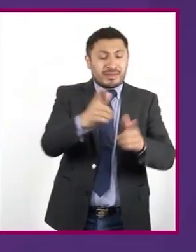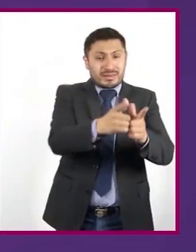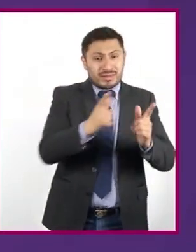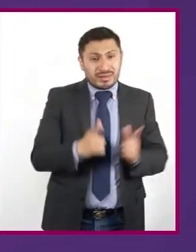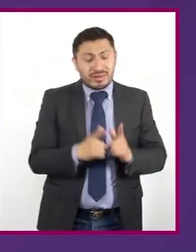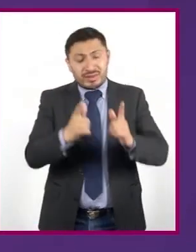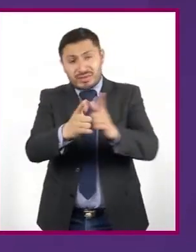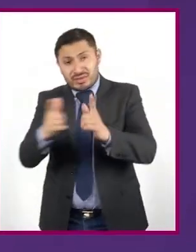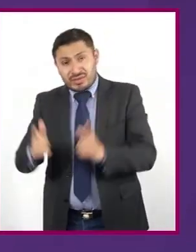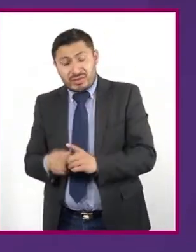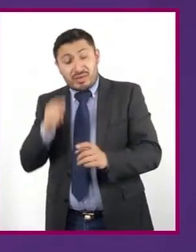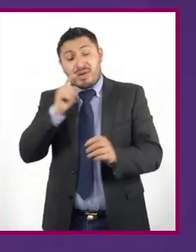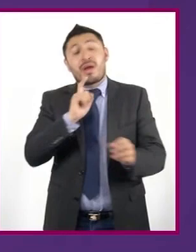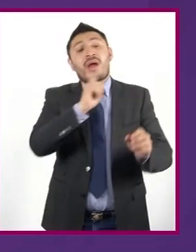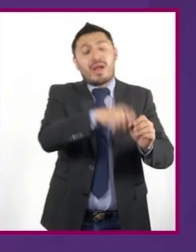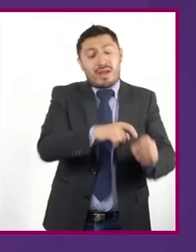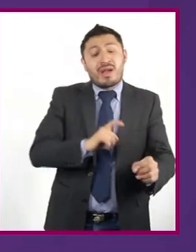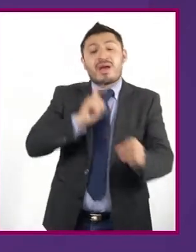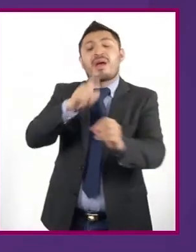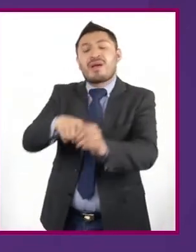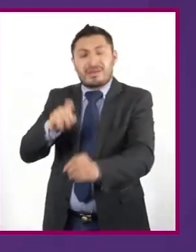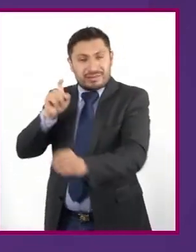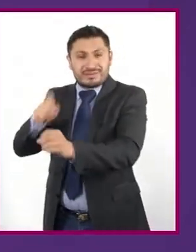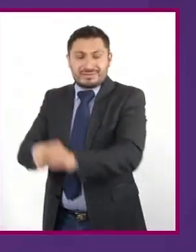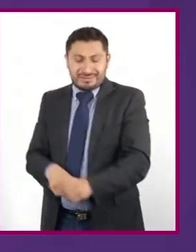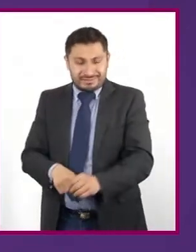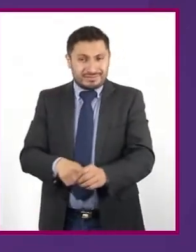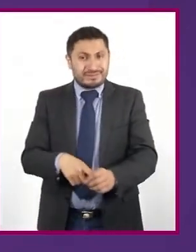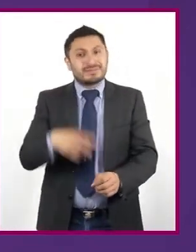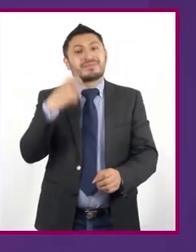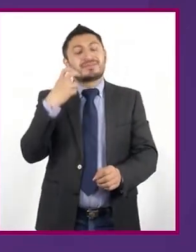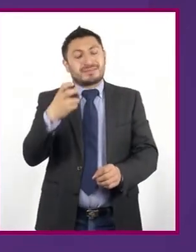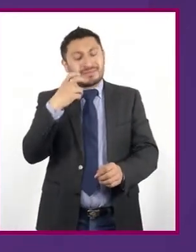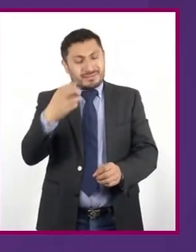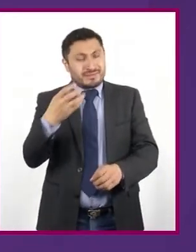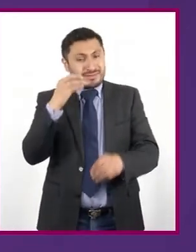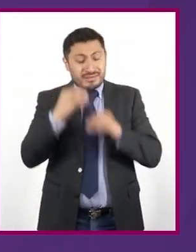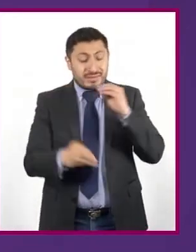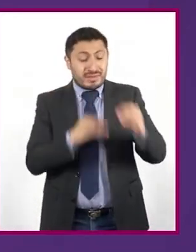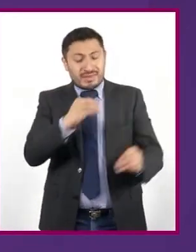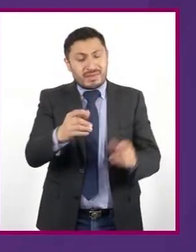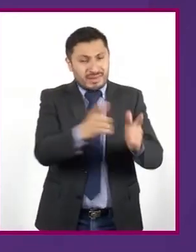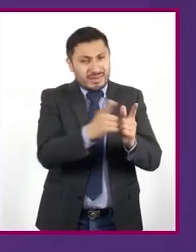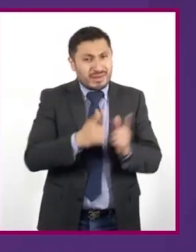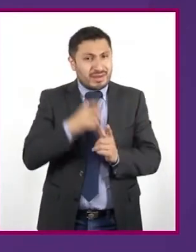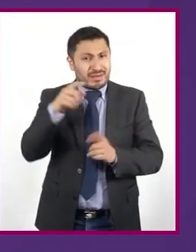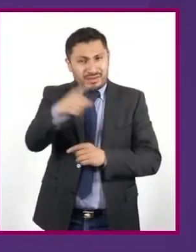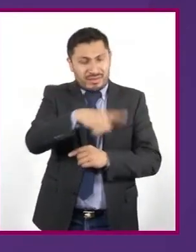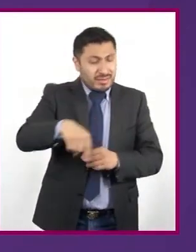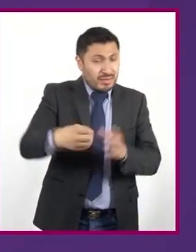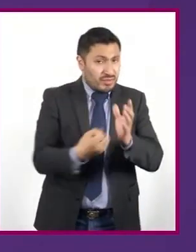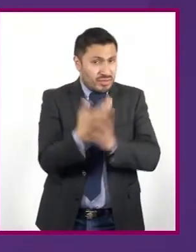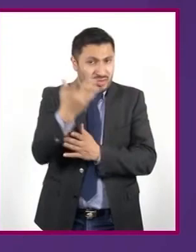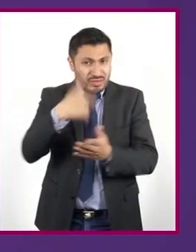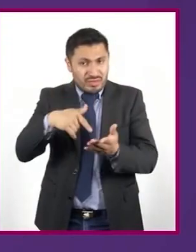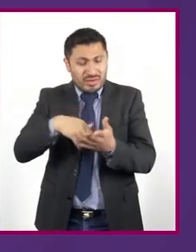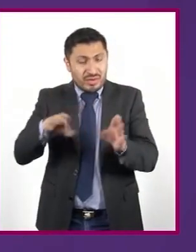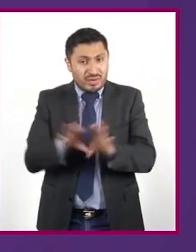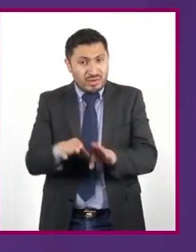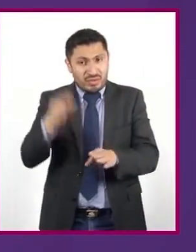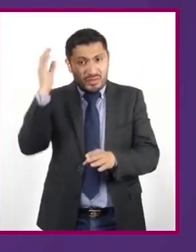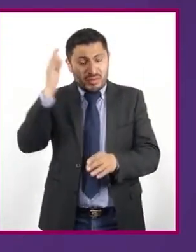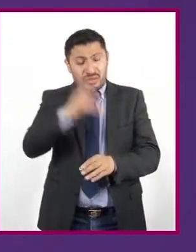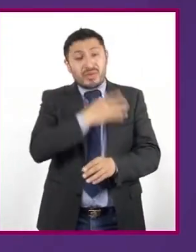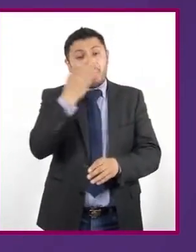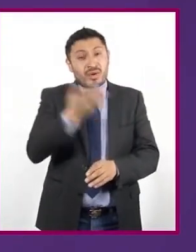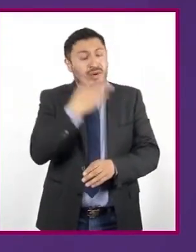de personas que ahí encuentran. Para adaptarse en los grupos que se mueven en este entorno, dejan de lado las costumbres